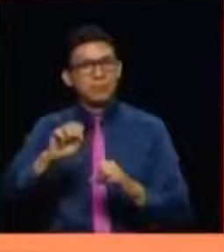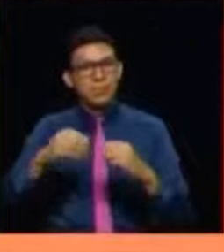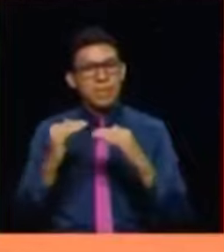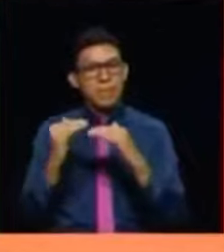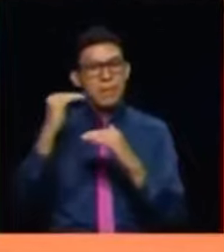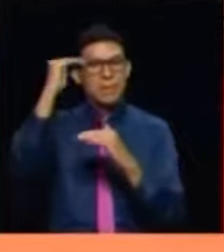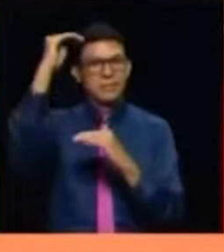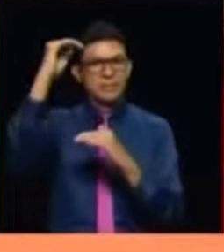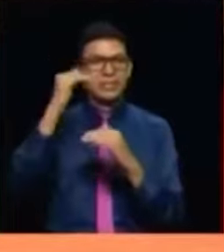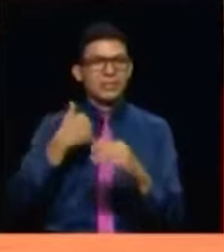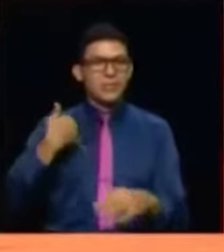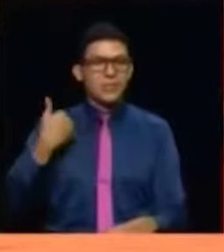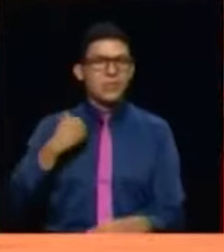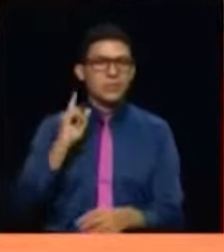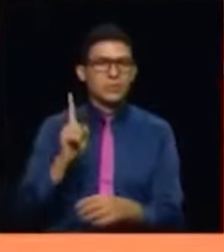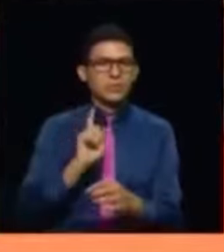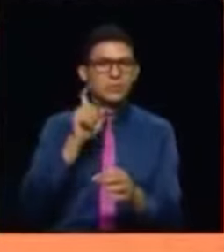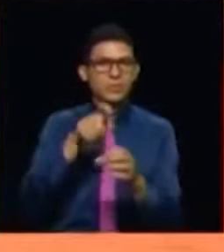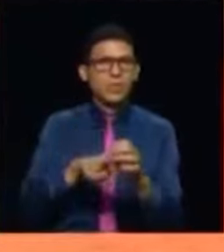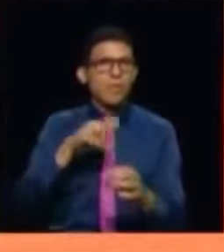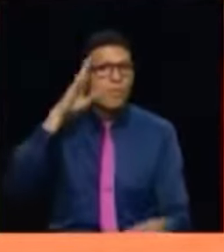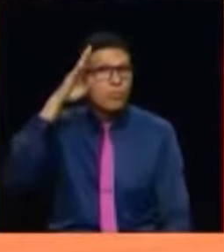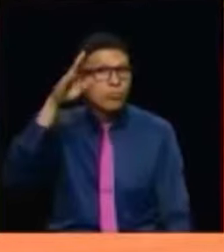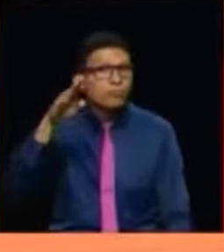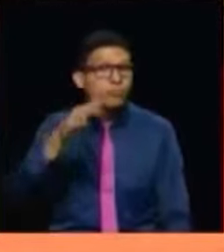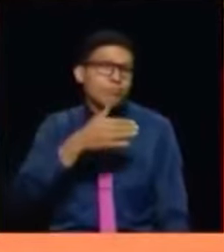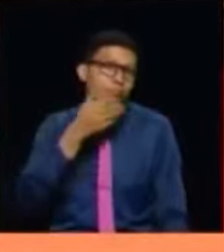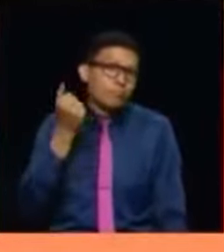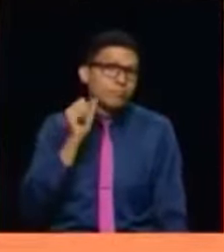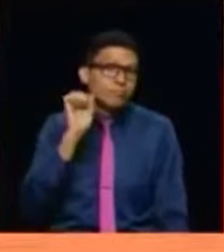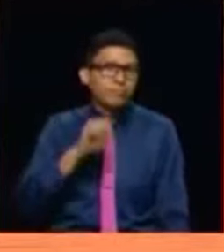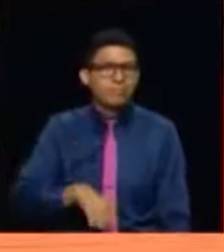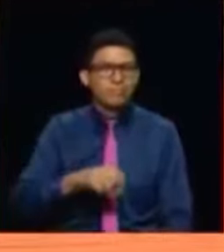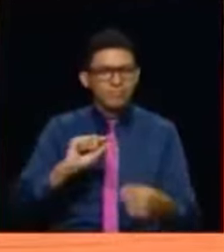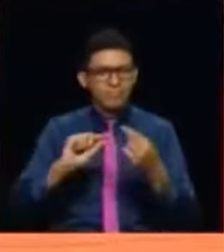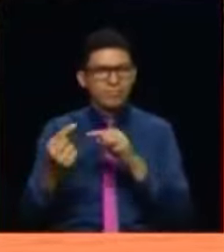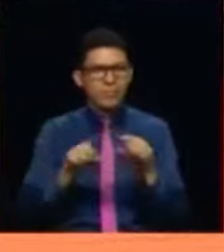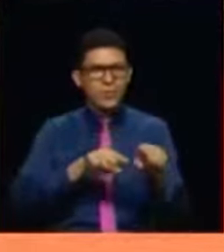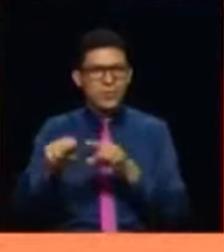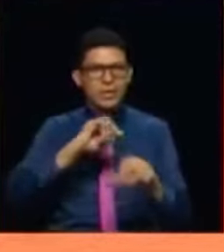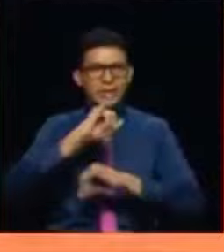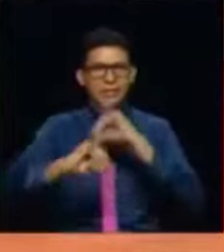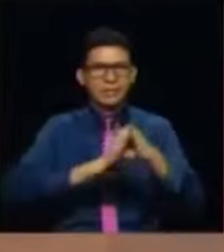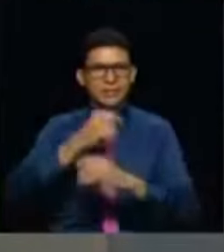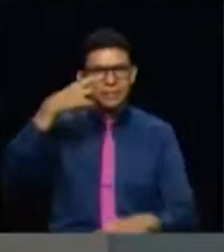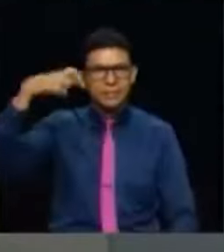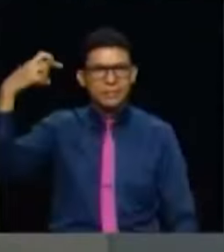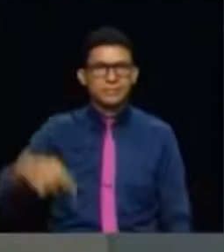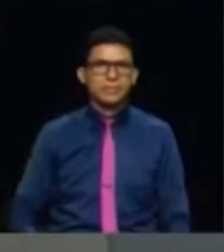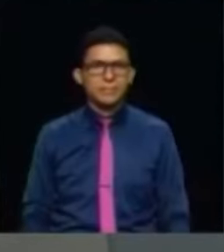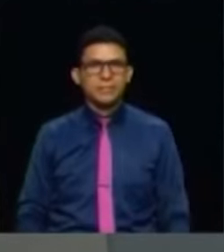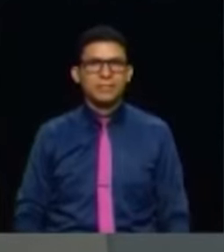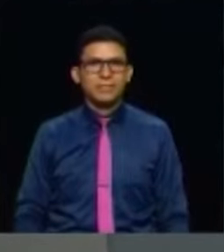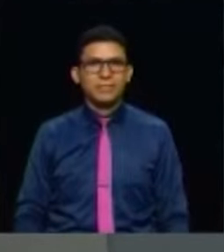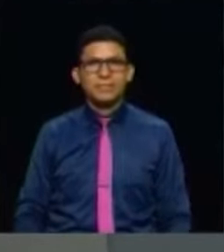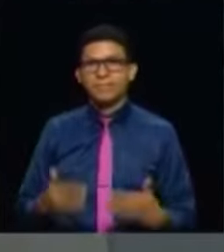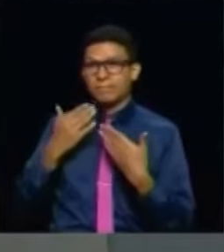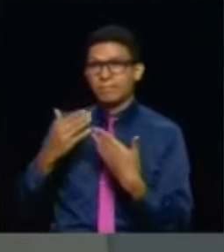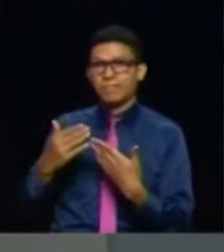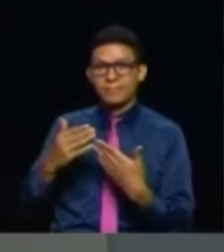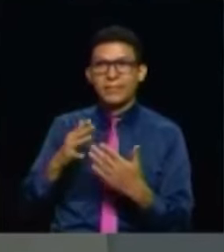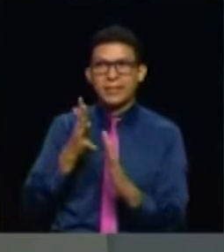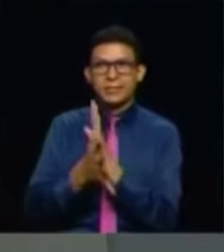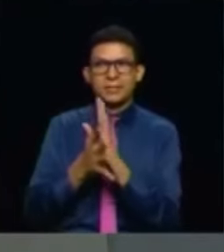en la clasificación juvenil que, en un futuro, los llevará a torneos profesionales. Gracias, Valentina, por